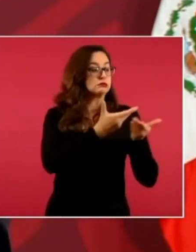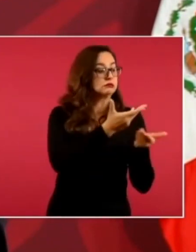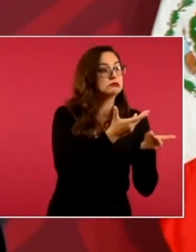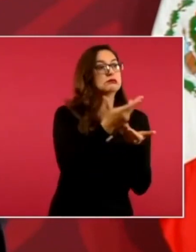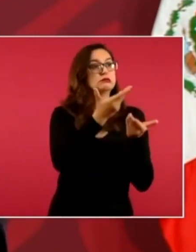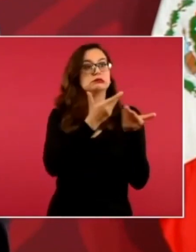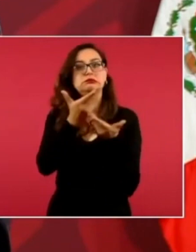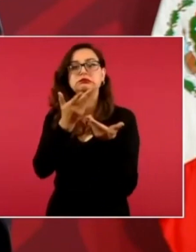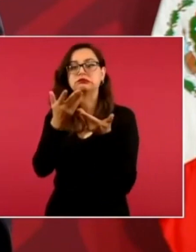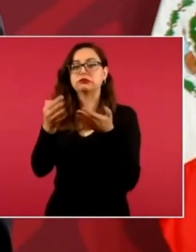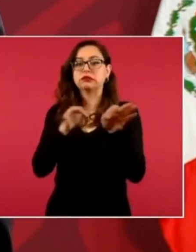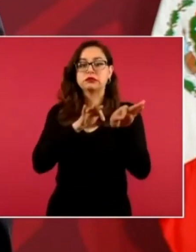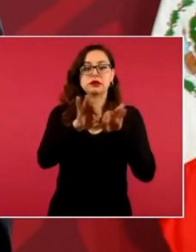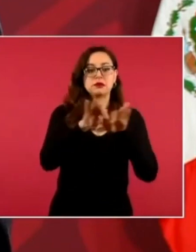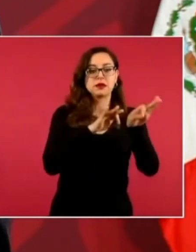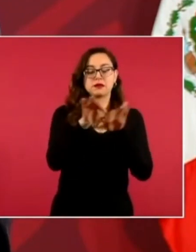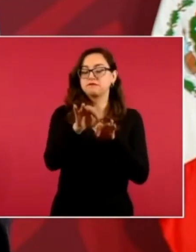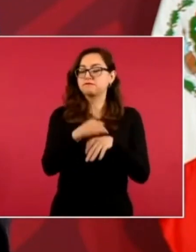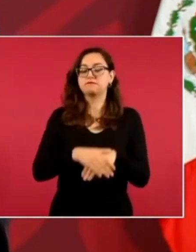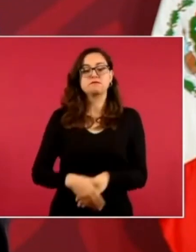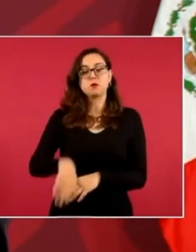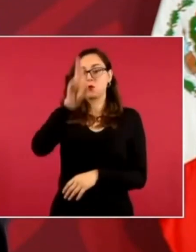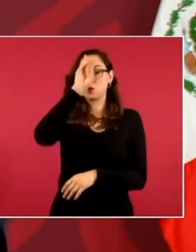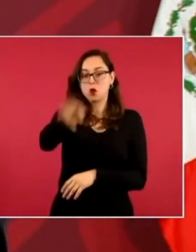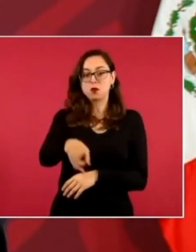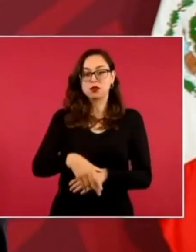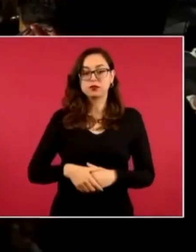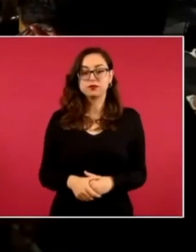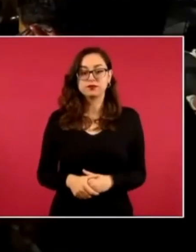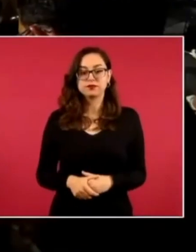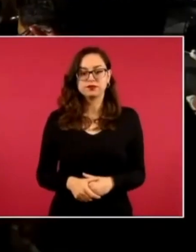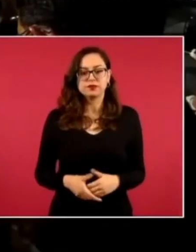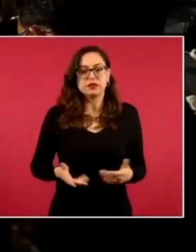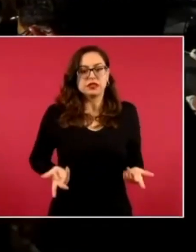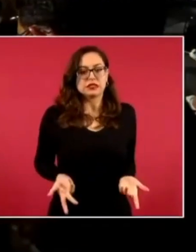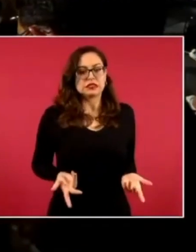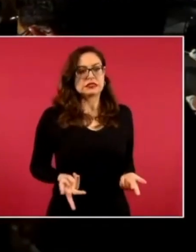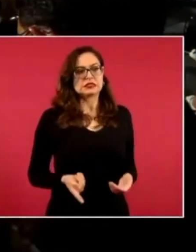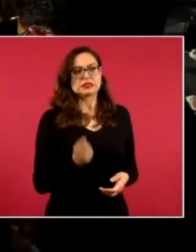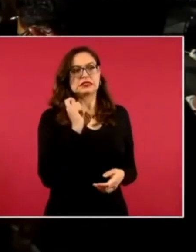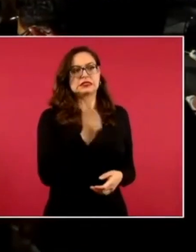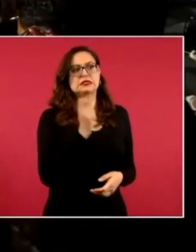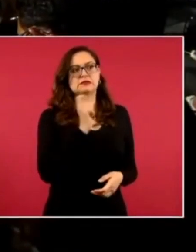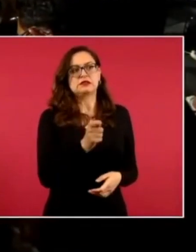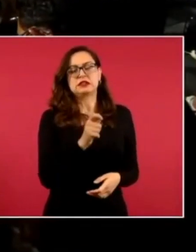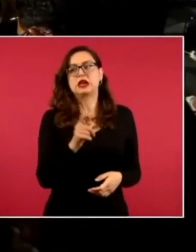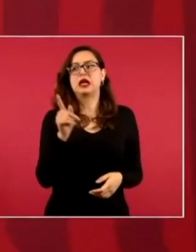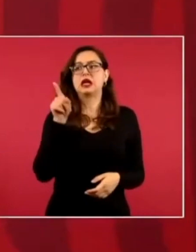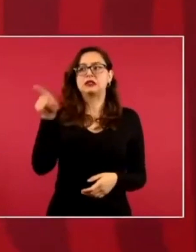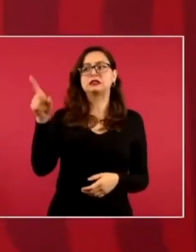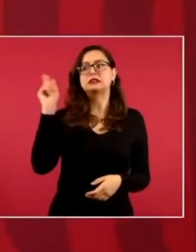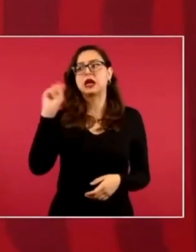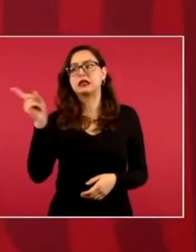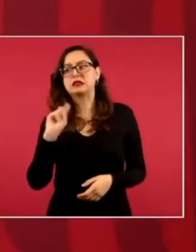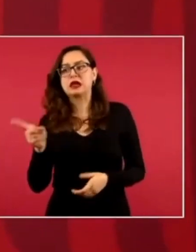con gobiernos extranjeros. ¿Esto quiere decir que lo que se haya hablado o alguna cooperación no vale?